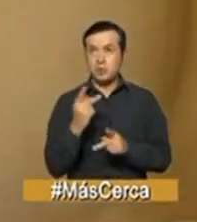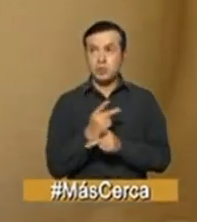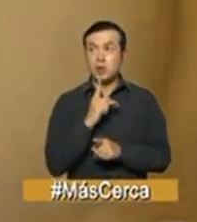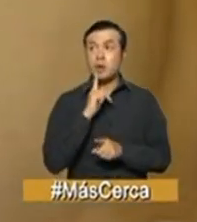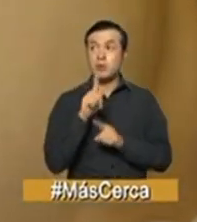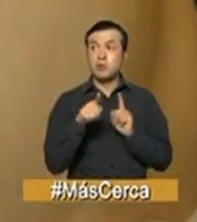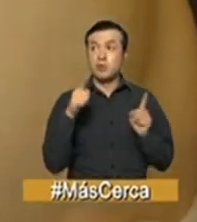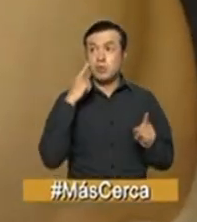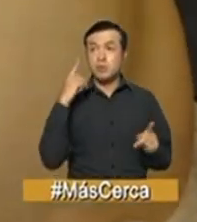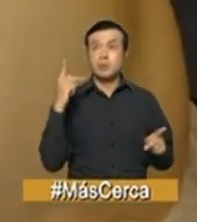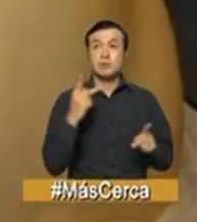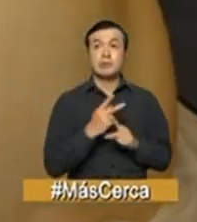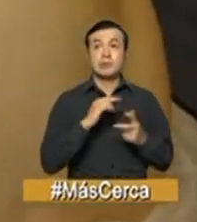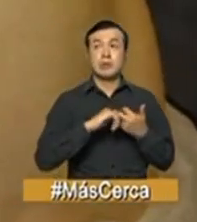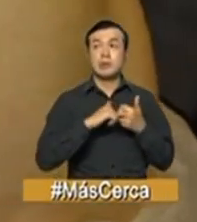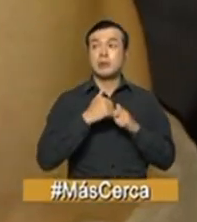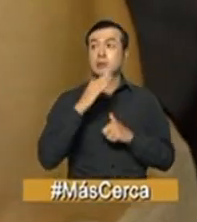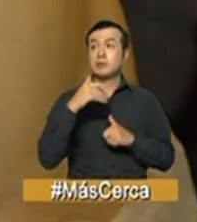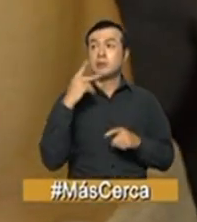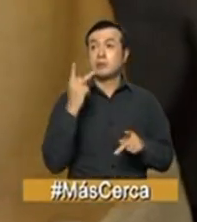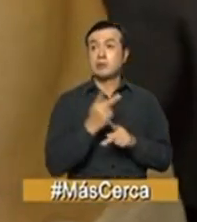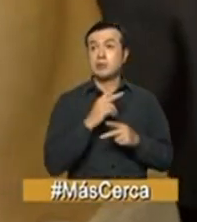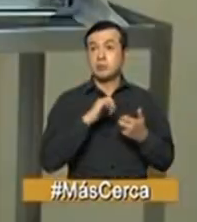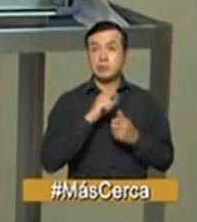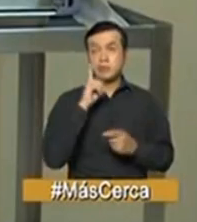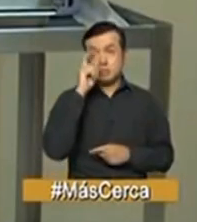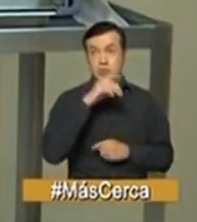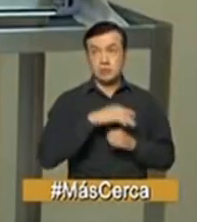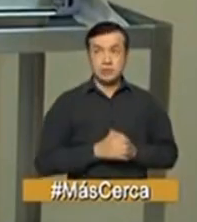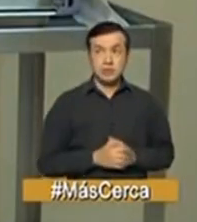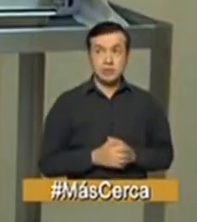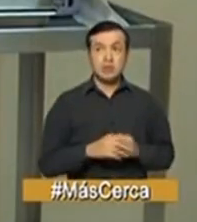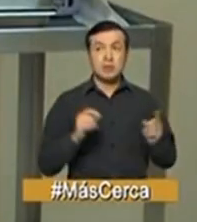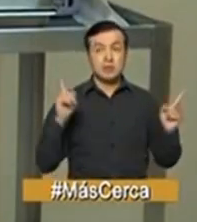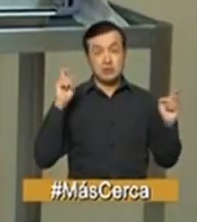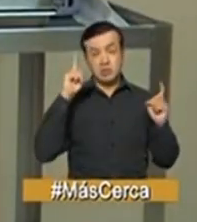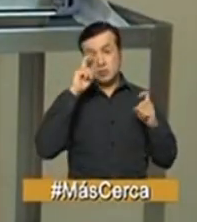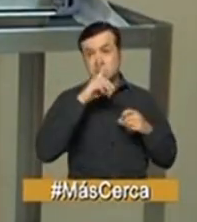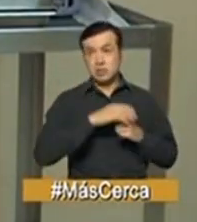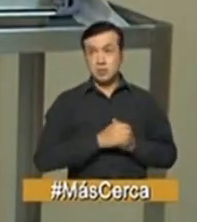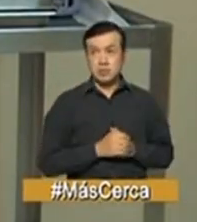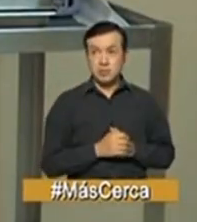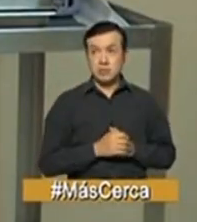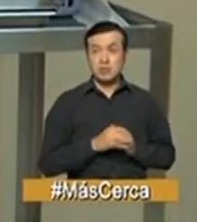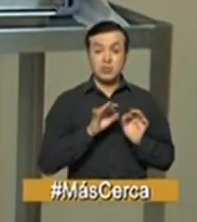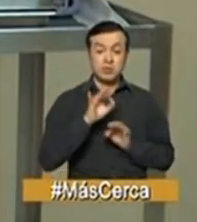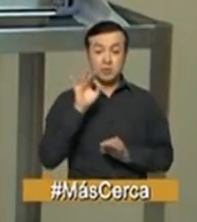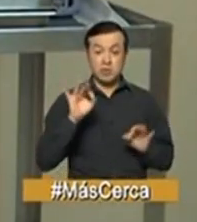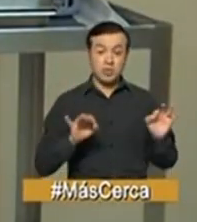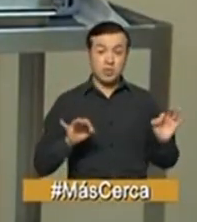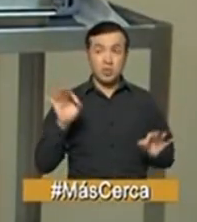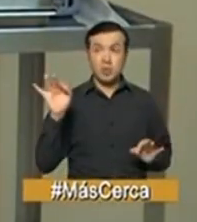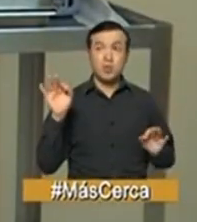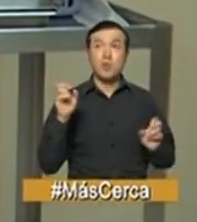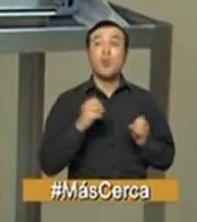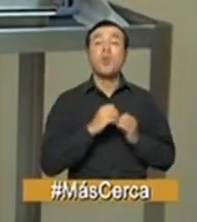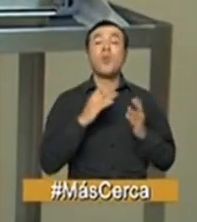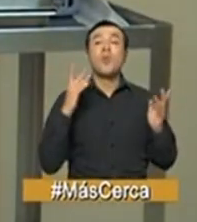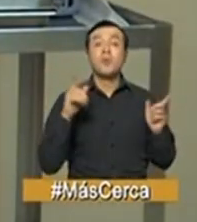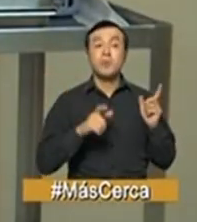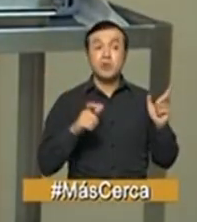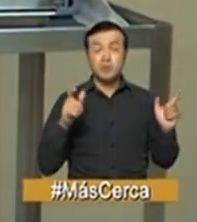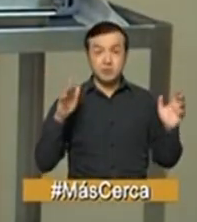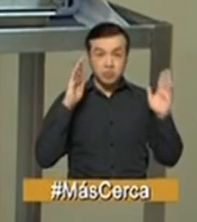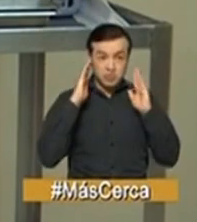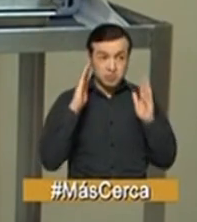muchas veces caen en estas redes. Es medio difícil responderle estadísticamente qué tantos pacientes hemos